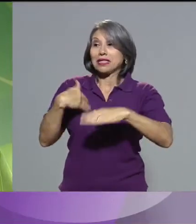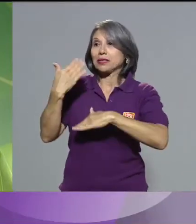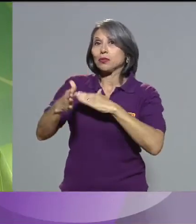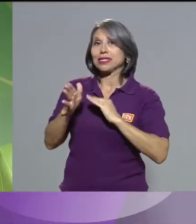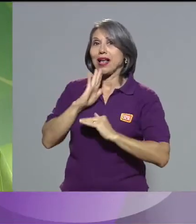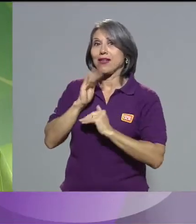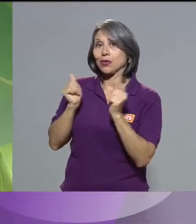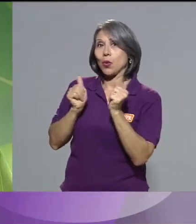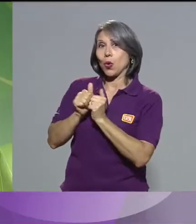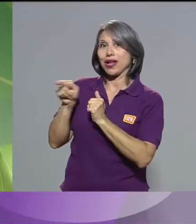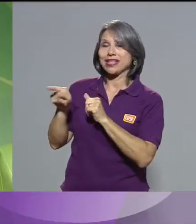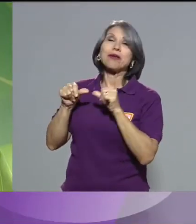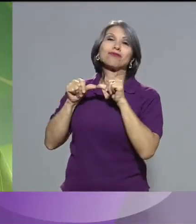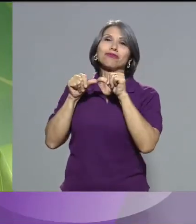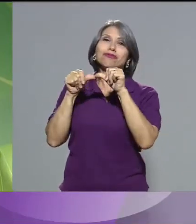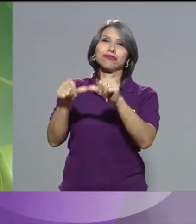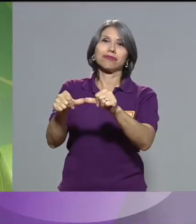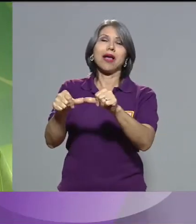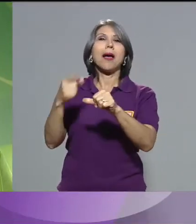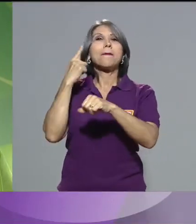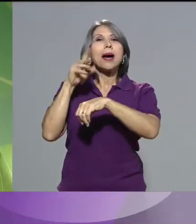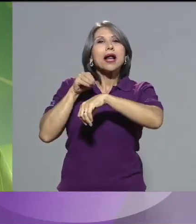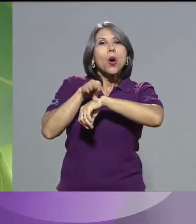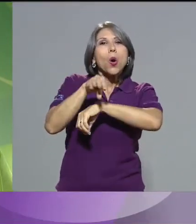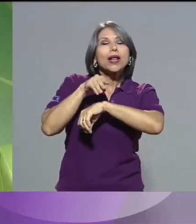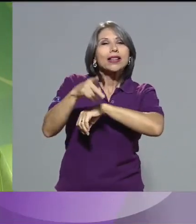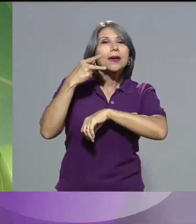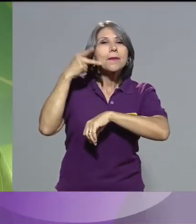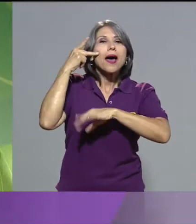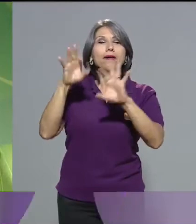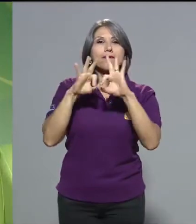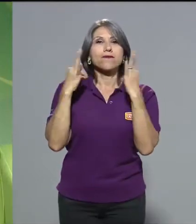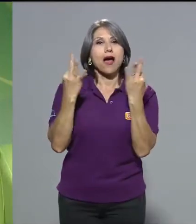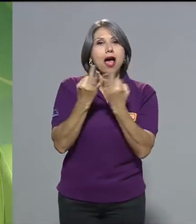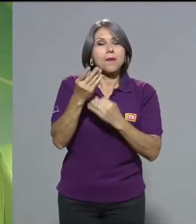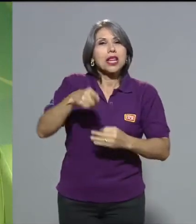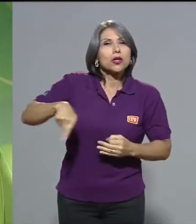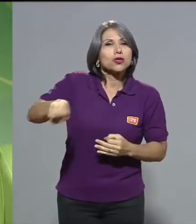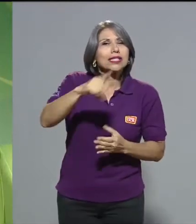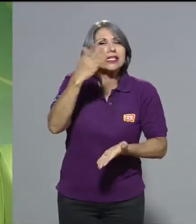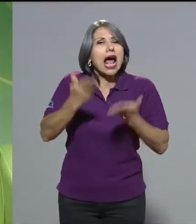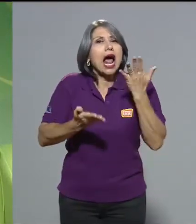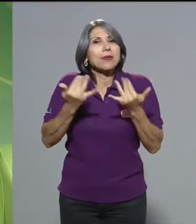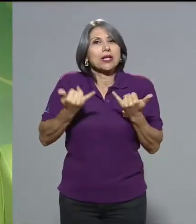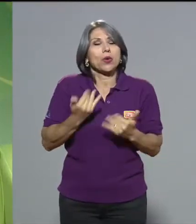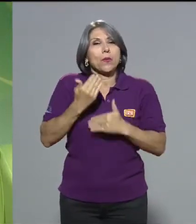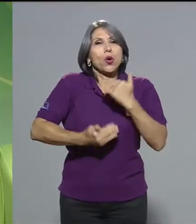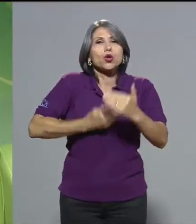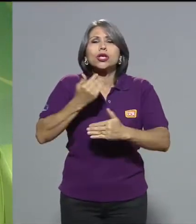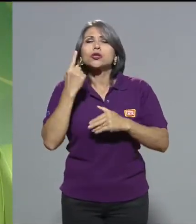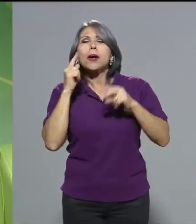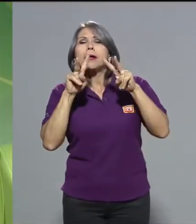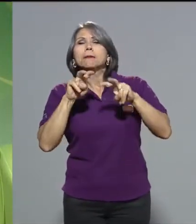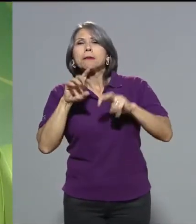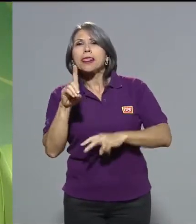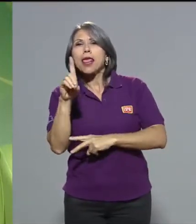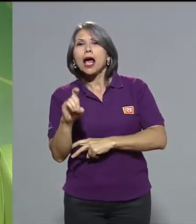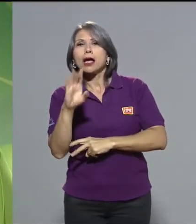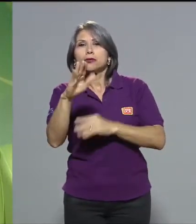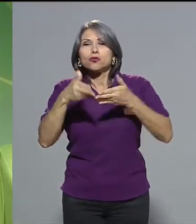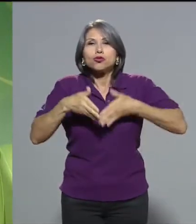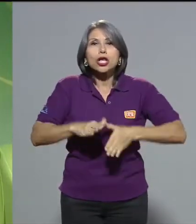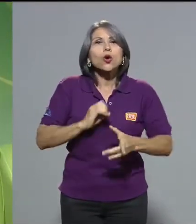este tema para orientar a madres y padres de familia que puedan estar atravesando el proceso de diagnóstico de sus hijos o o que tienen